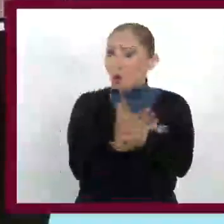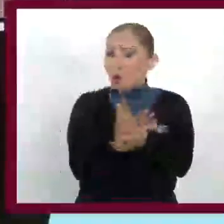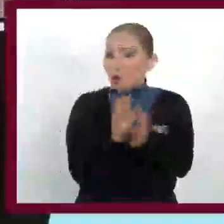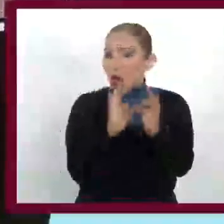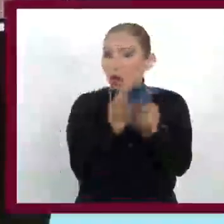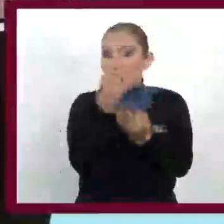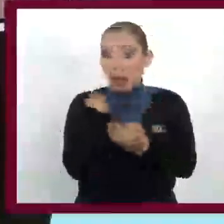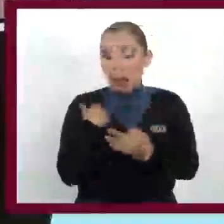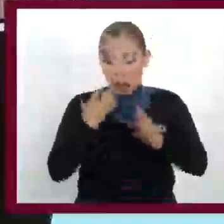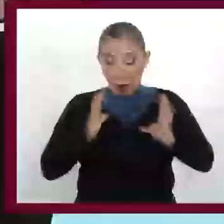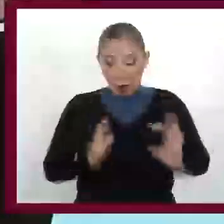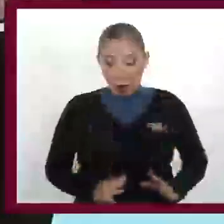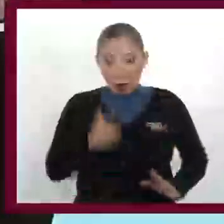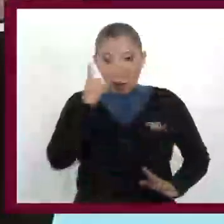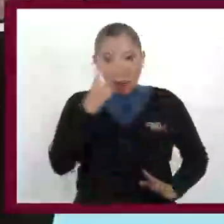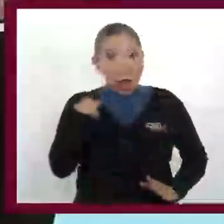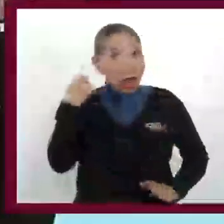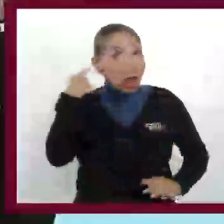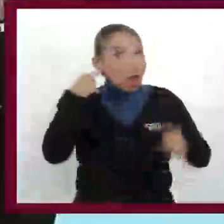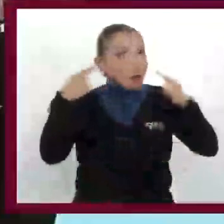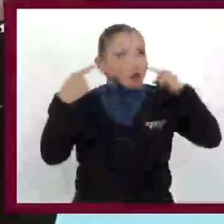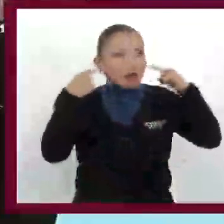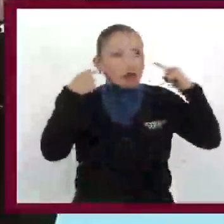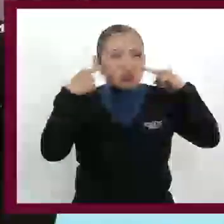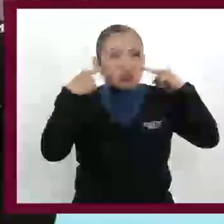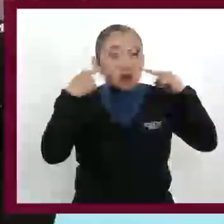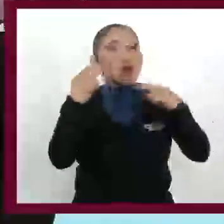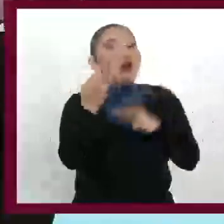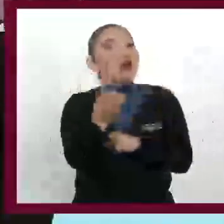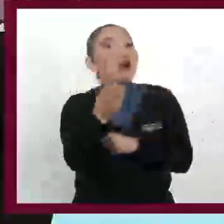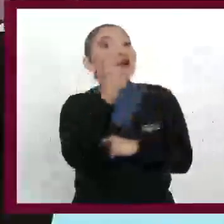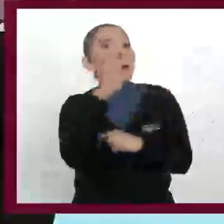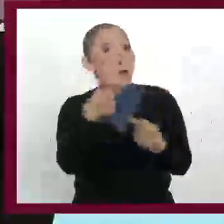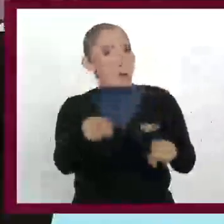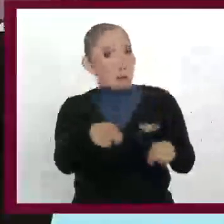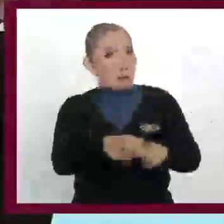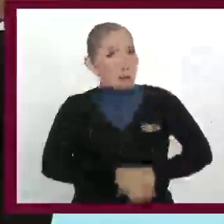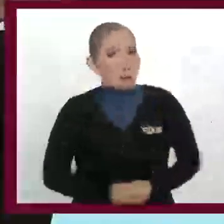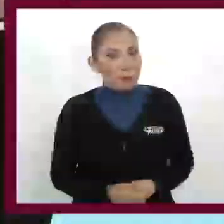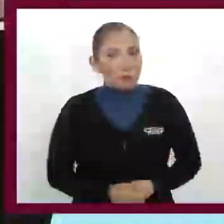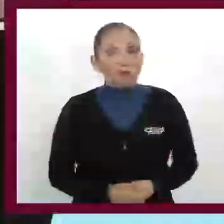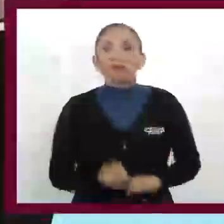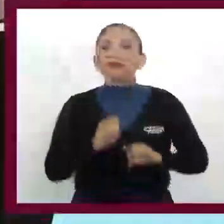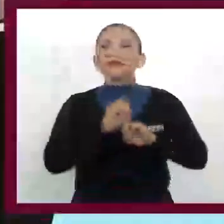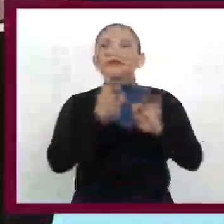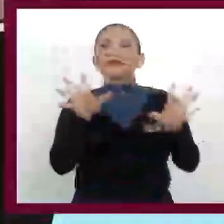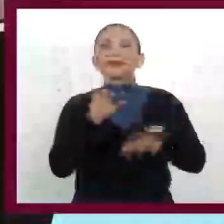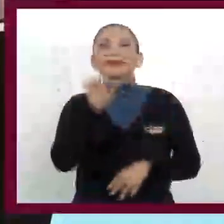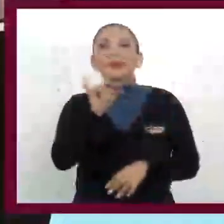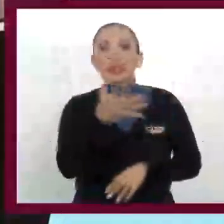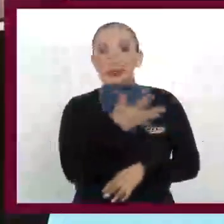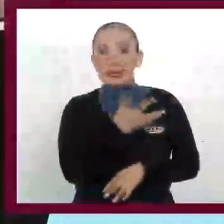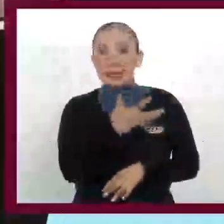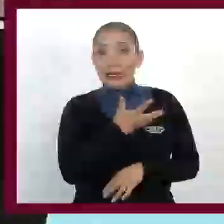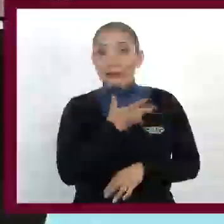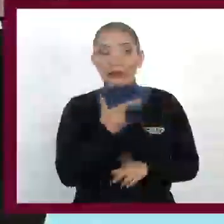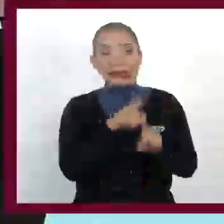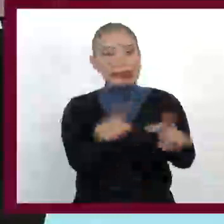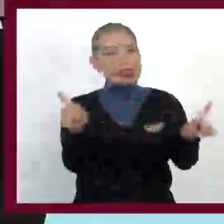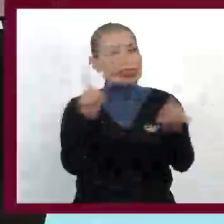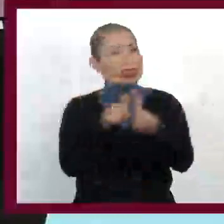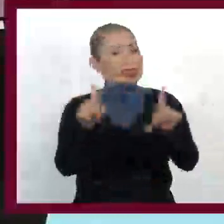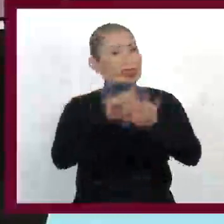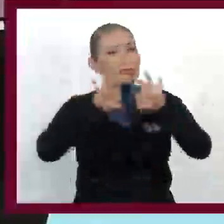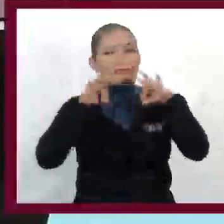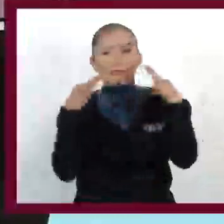única forma que tiene nuestro cuerpo para crear sonidos, y con ellos música. Por supuesto, contamos con un